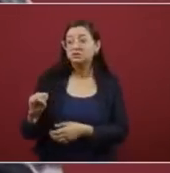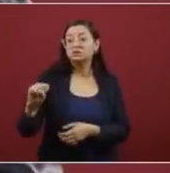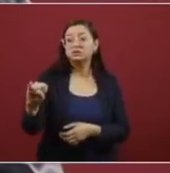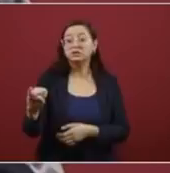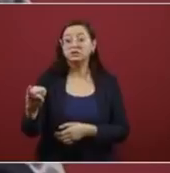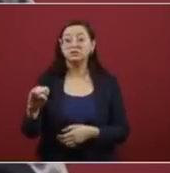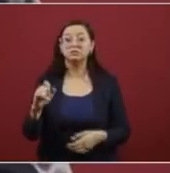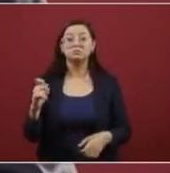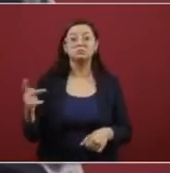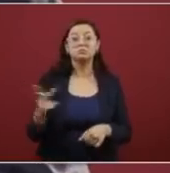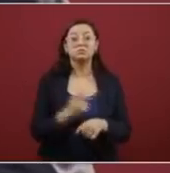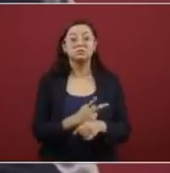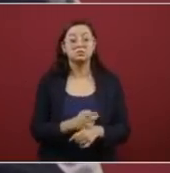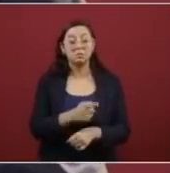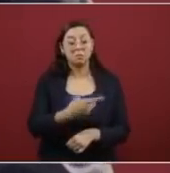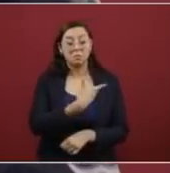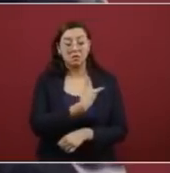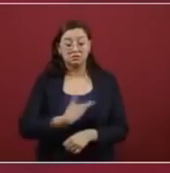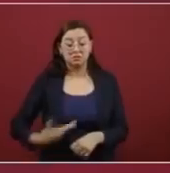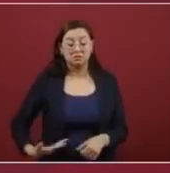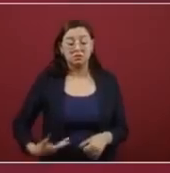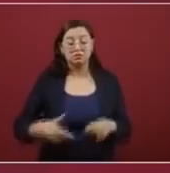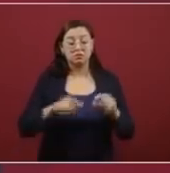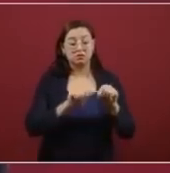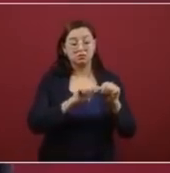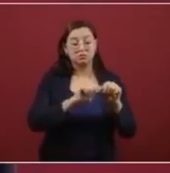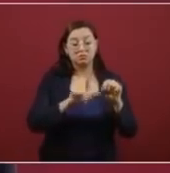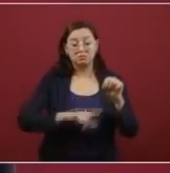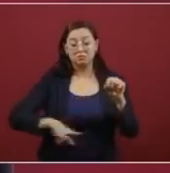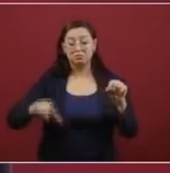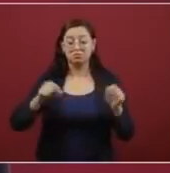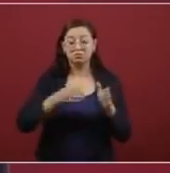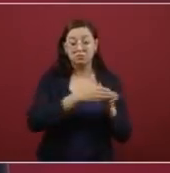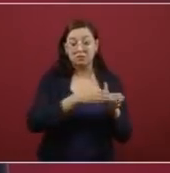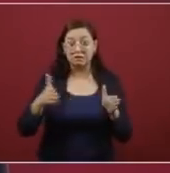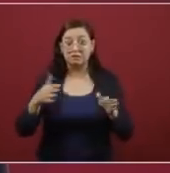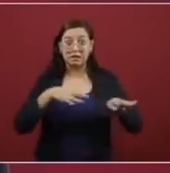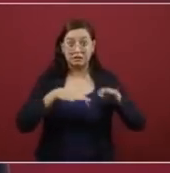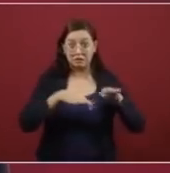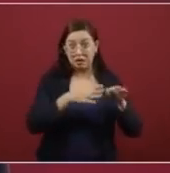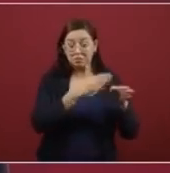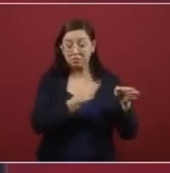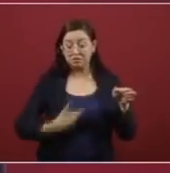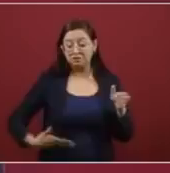en funciones por hechos de corrupción.